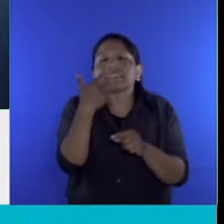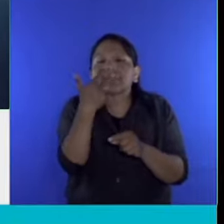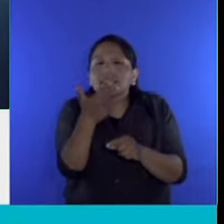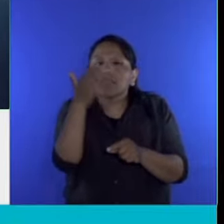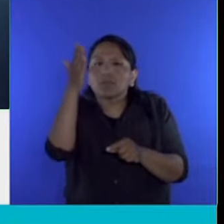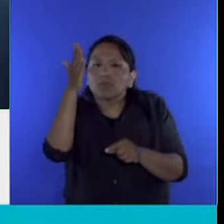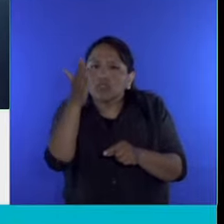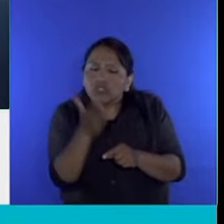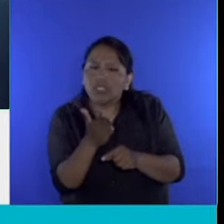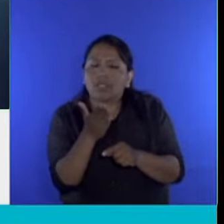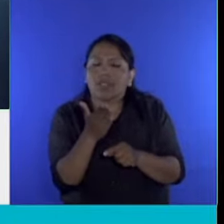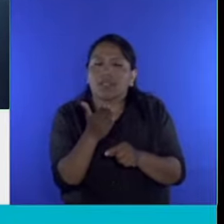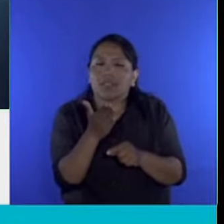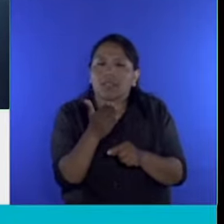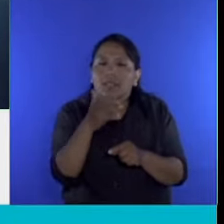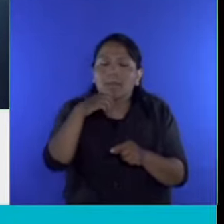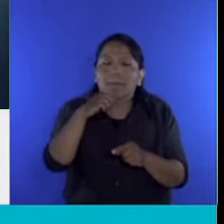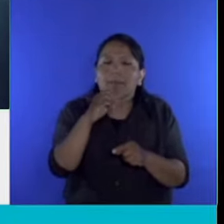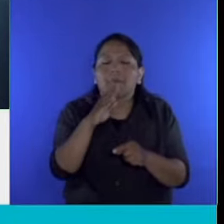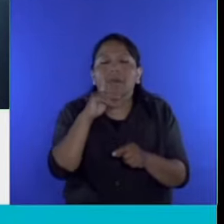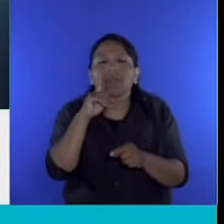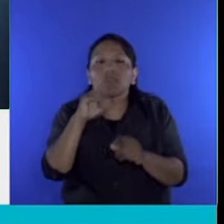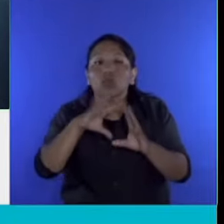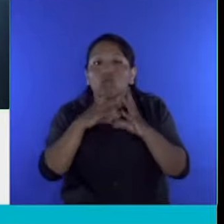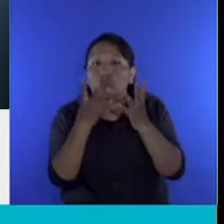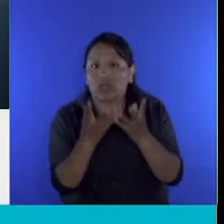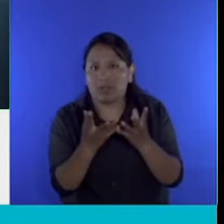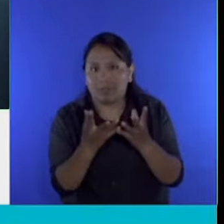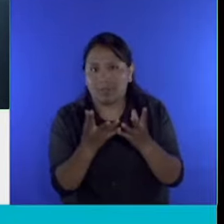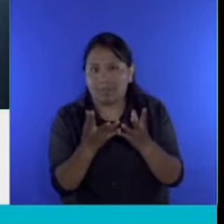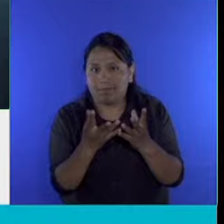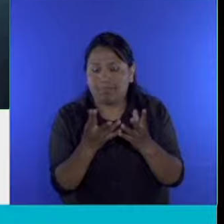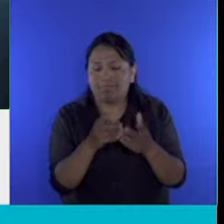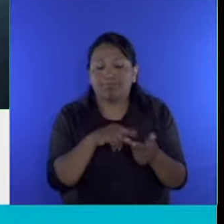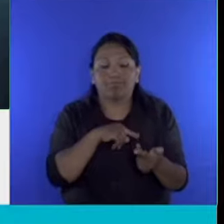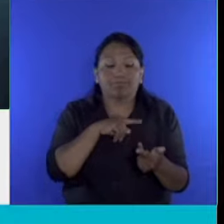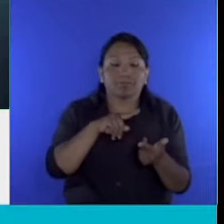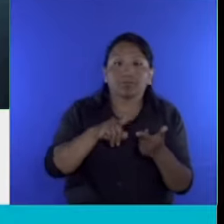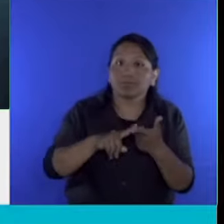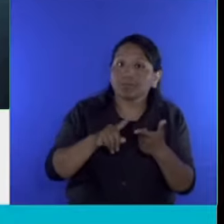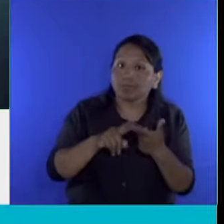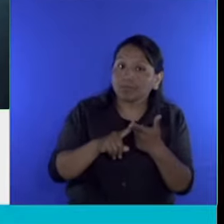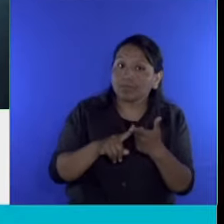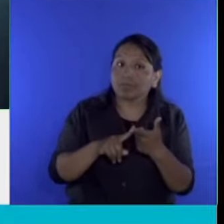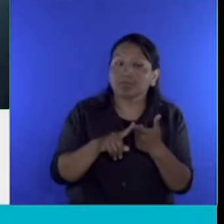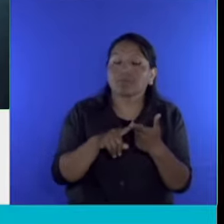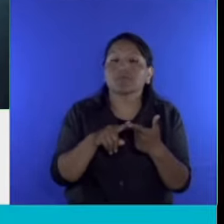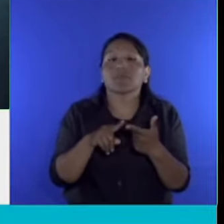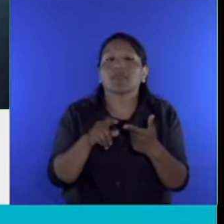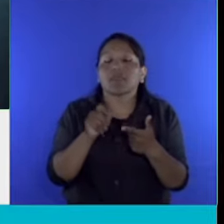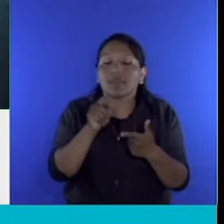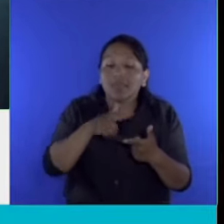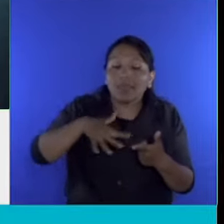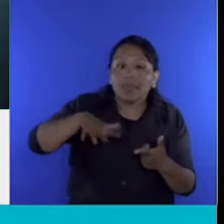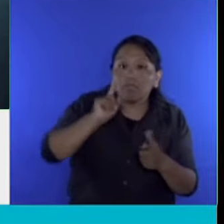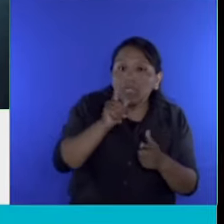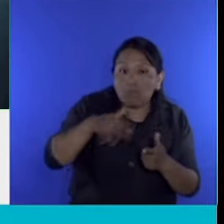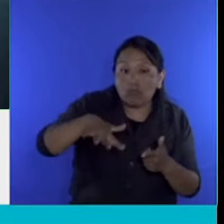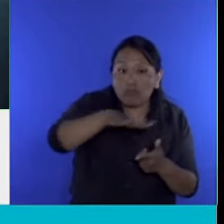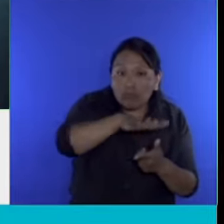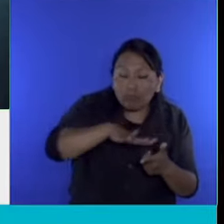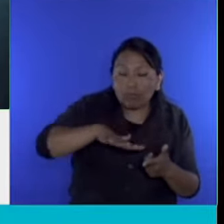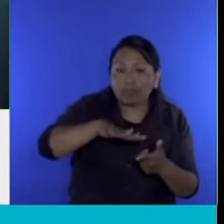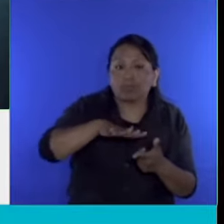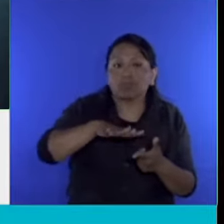3% del pbi mundial También estamos hablando de un sector que